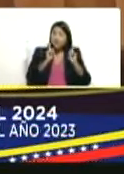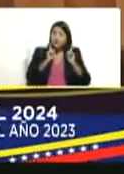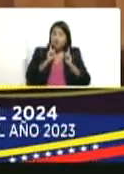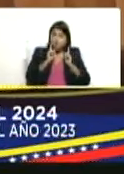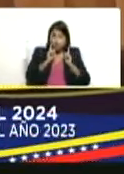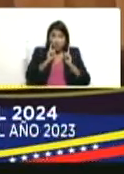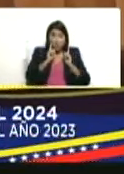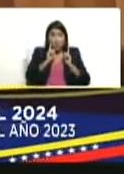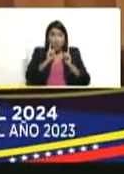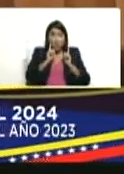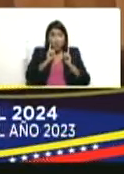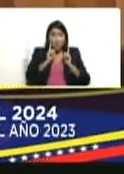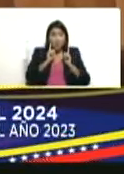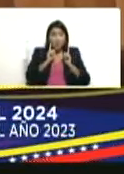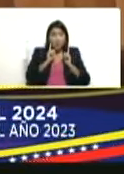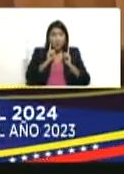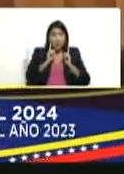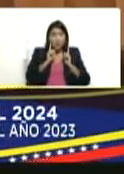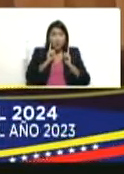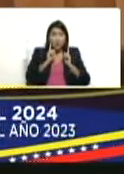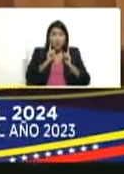Aquí tengo el mecanismo que se buscó,